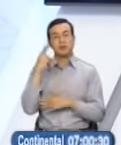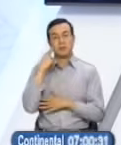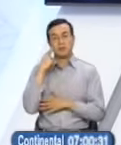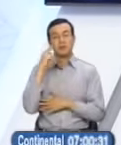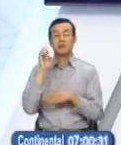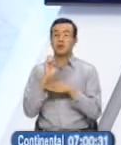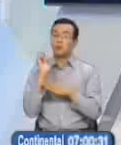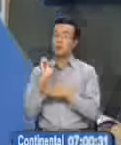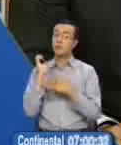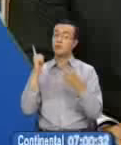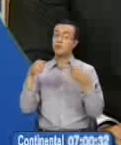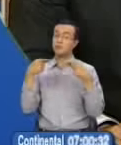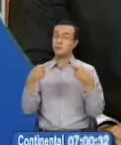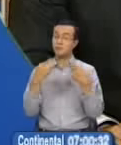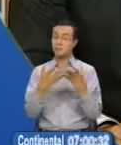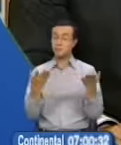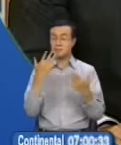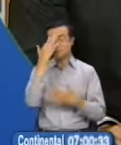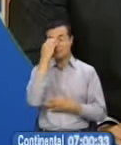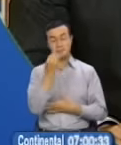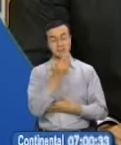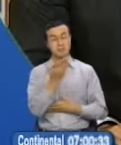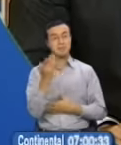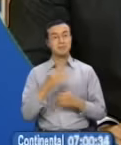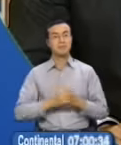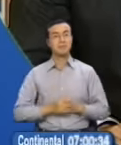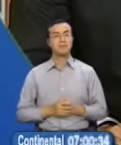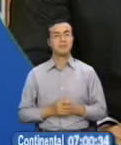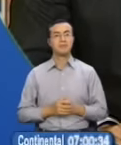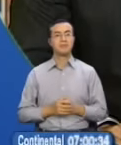protagonista ecuatoriano. Abraham, buenos días, un abrazo para ti.